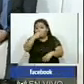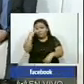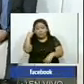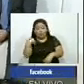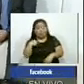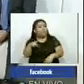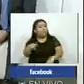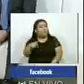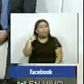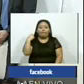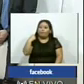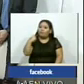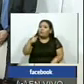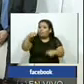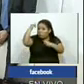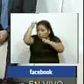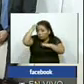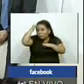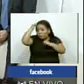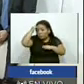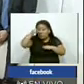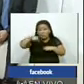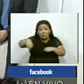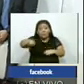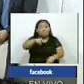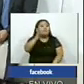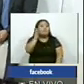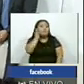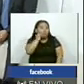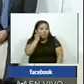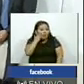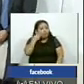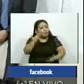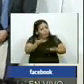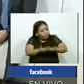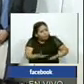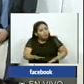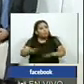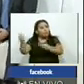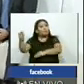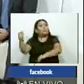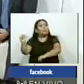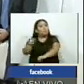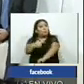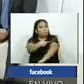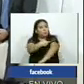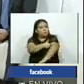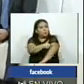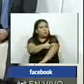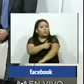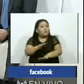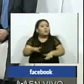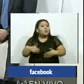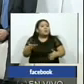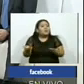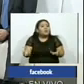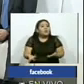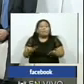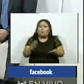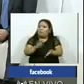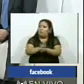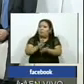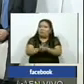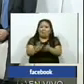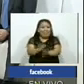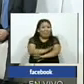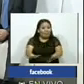muy importante la concientización y que todas las mamás llevemos a nuestros hijos para que sean vacunados. Son estas vacunas